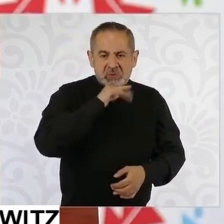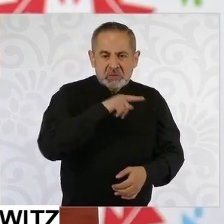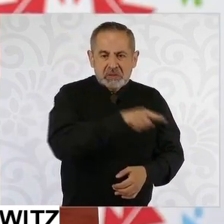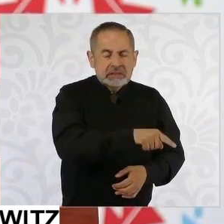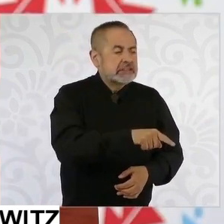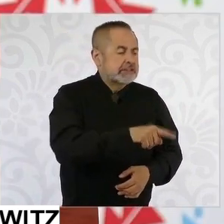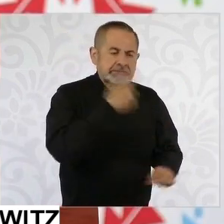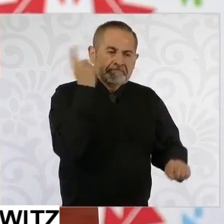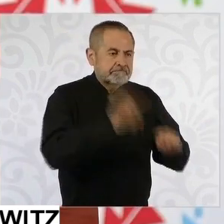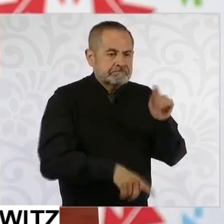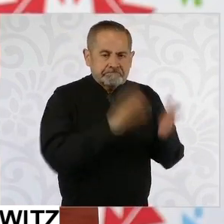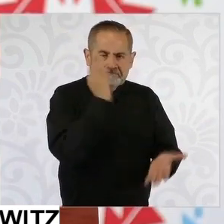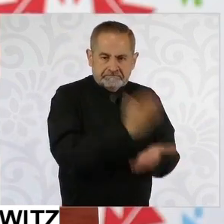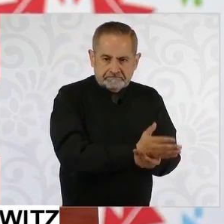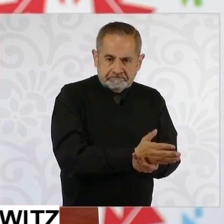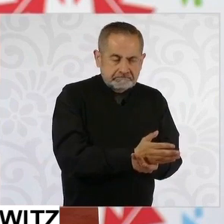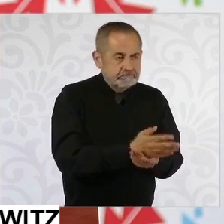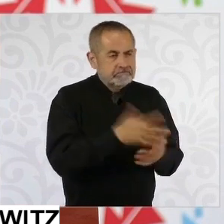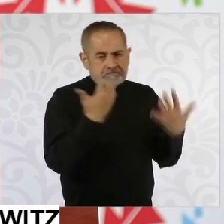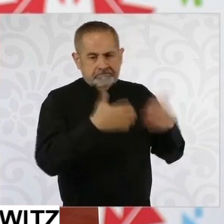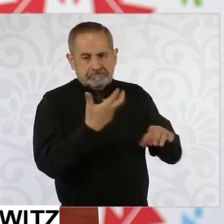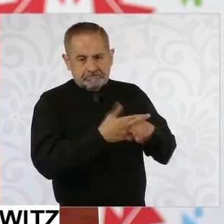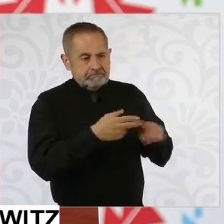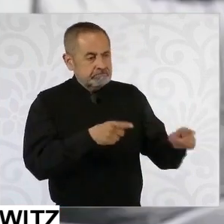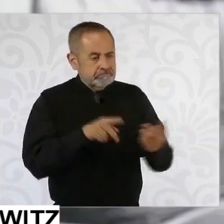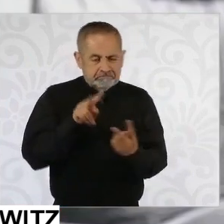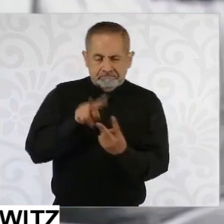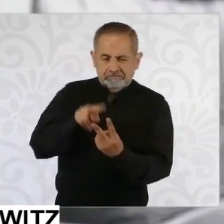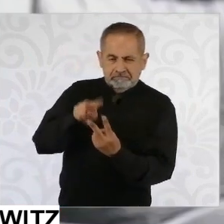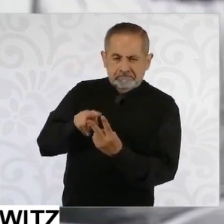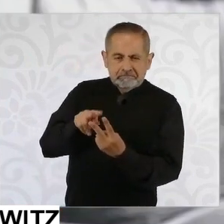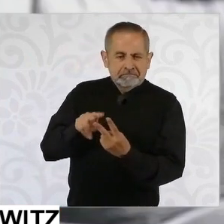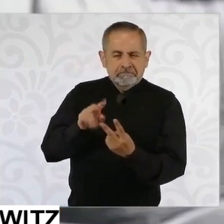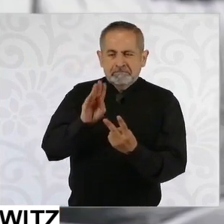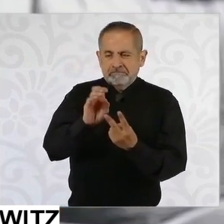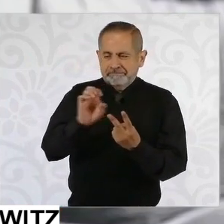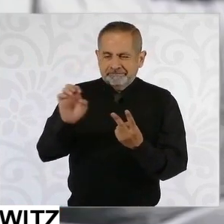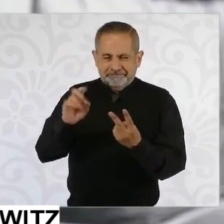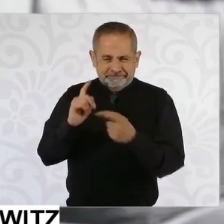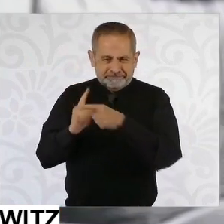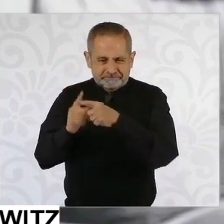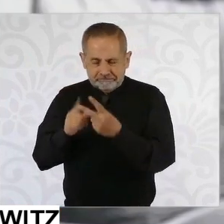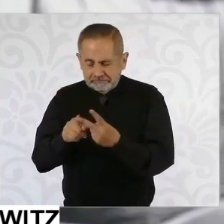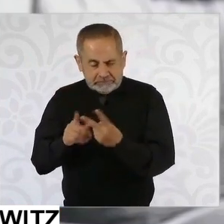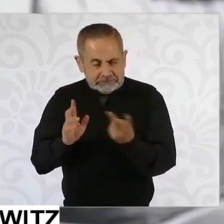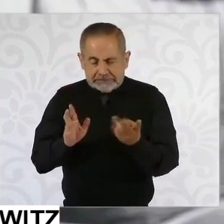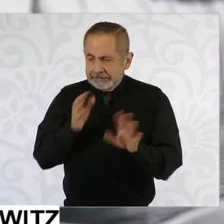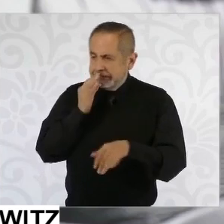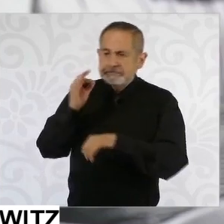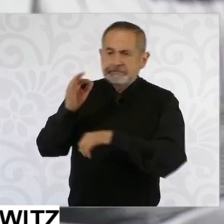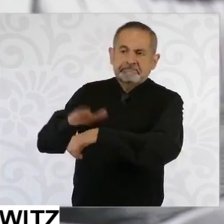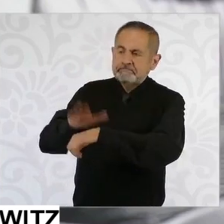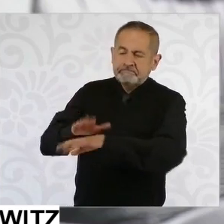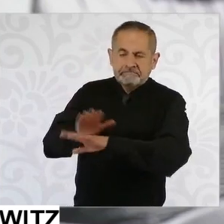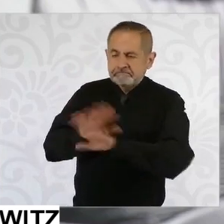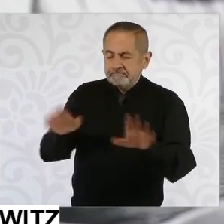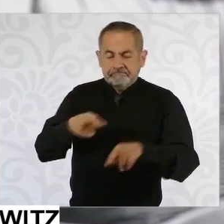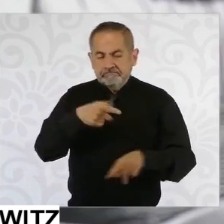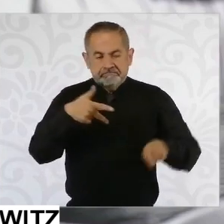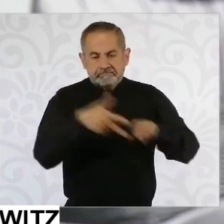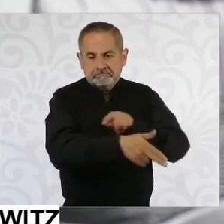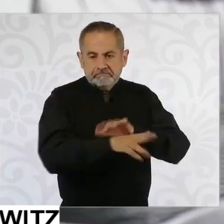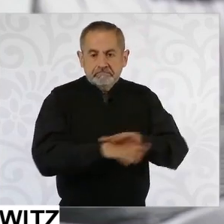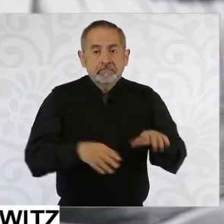decía, el germen fue Klebsiella oxytoca B positiva y la notificación oficial se hizo a la